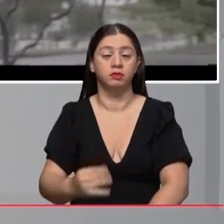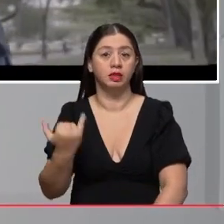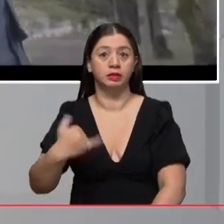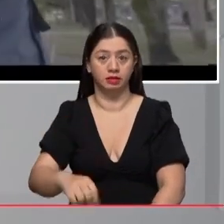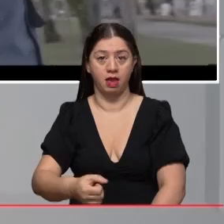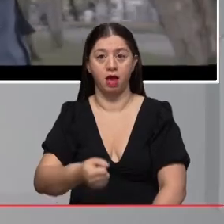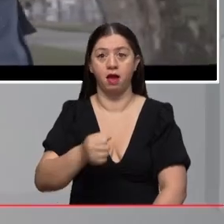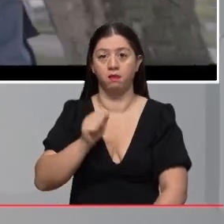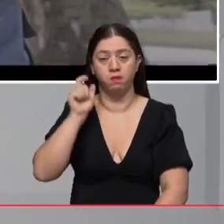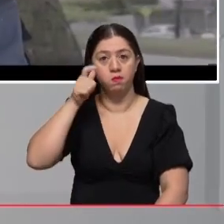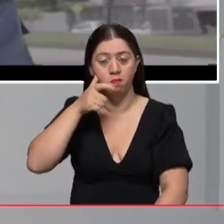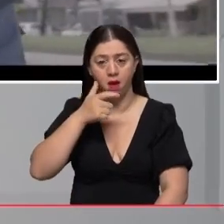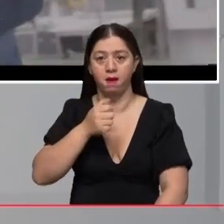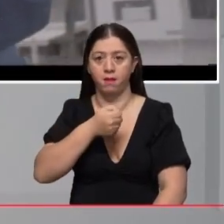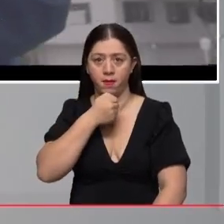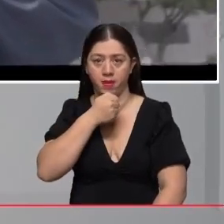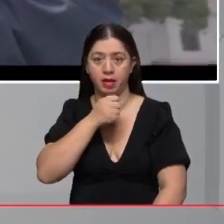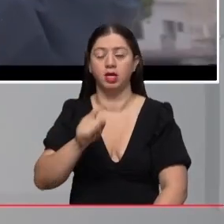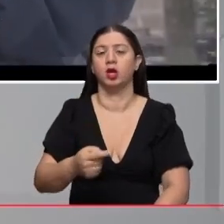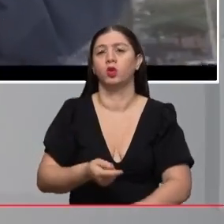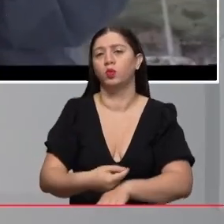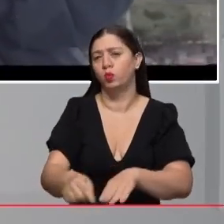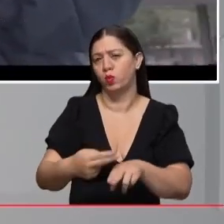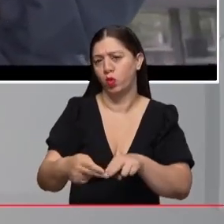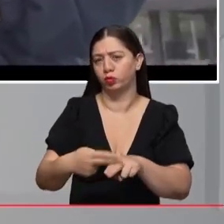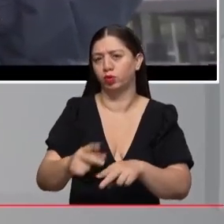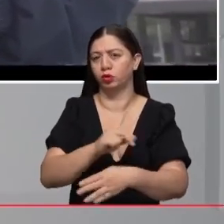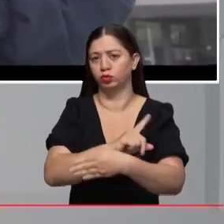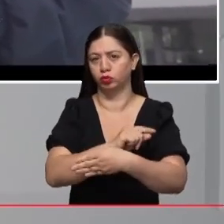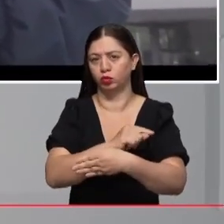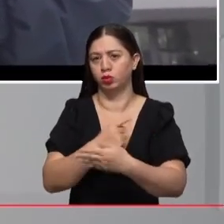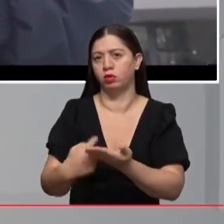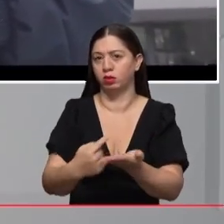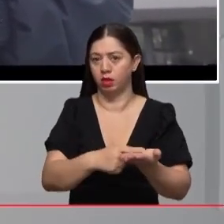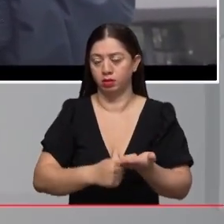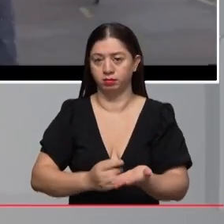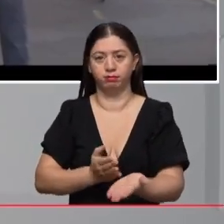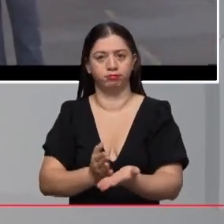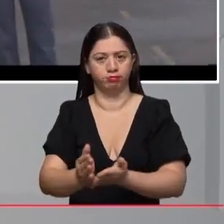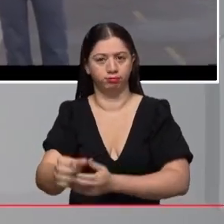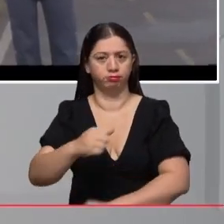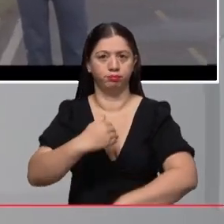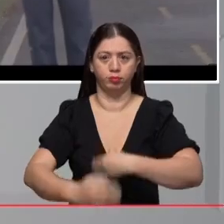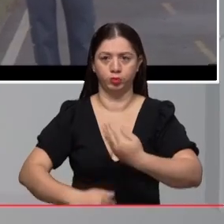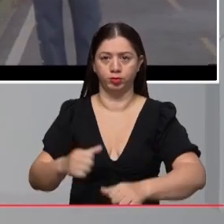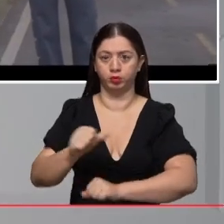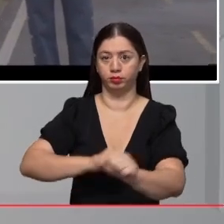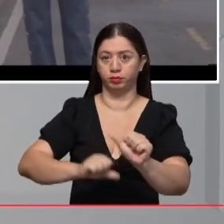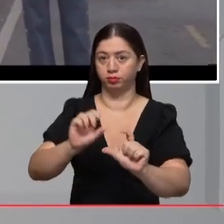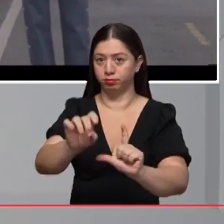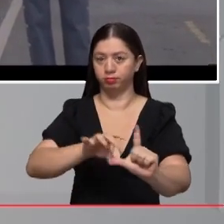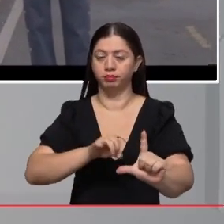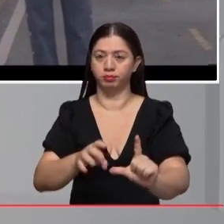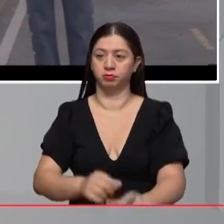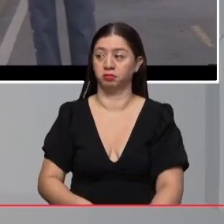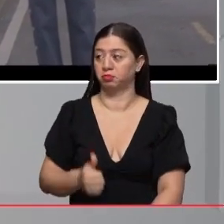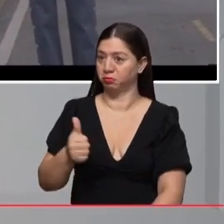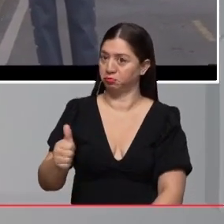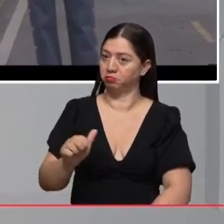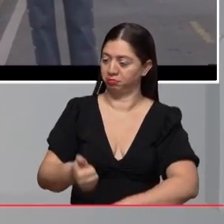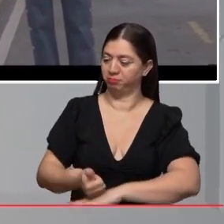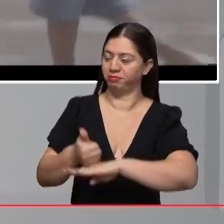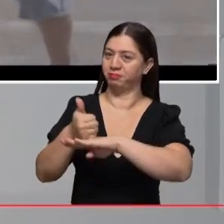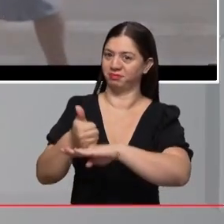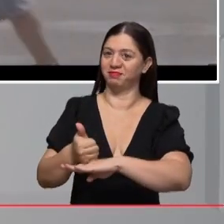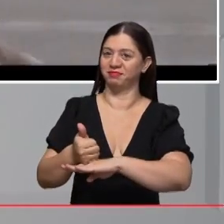lo dice, e iniciamos pronto debates en Twitter. Además, seguimos este largo proceso de la transformación digital. Qué bueno, señor director, a